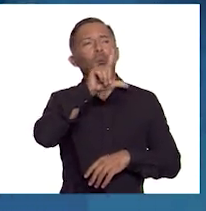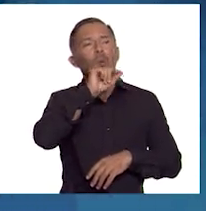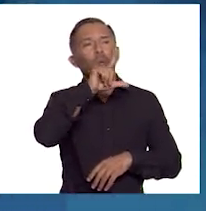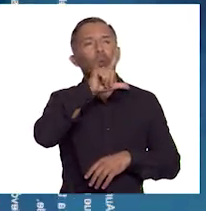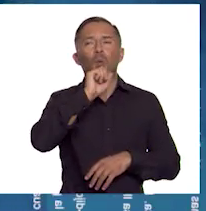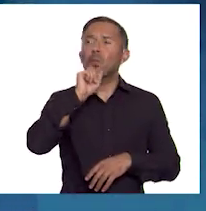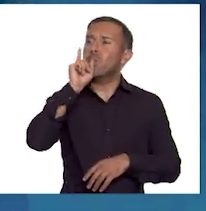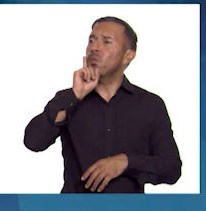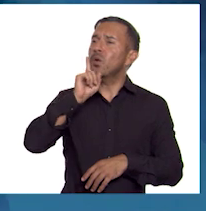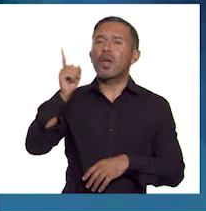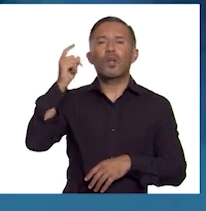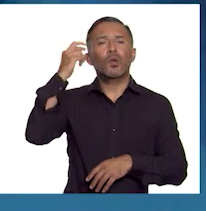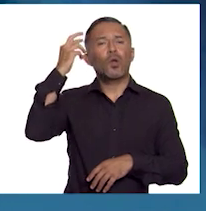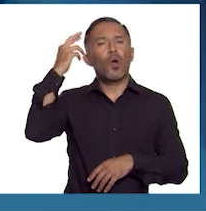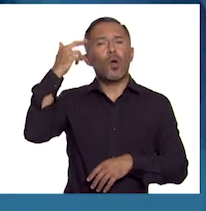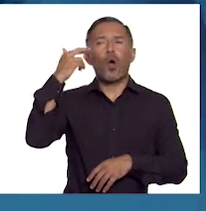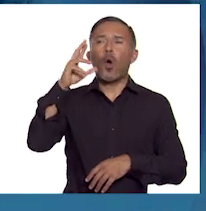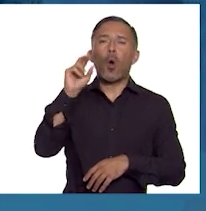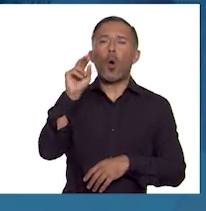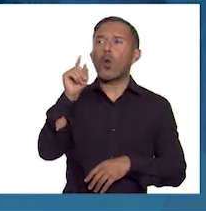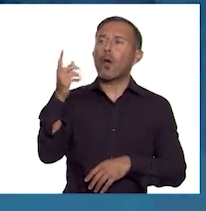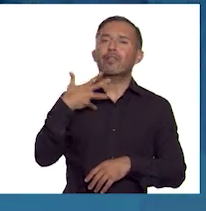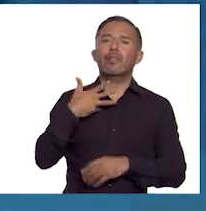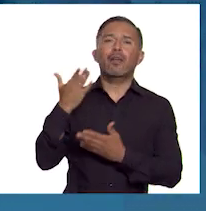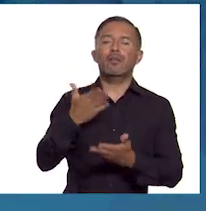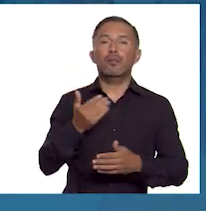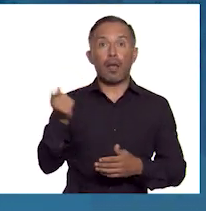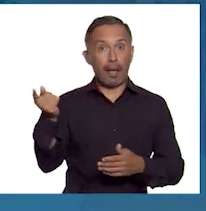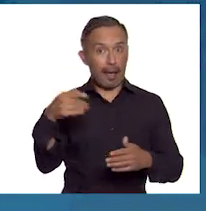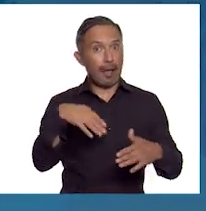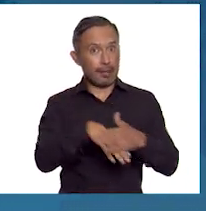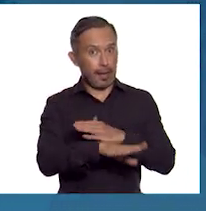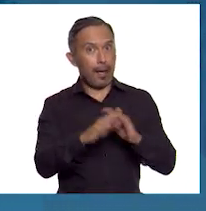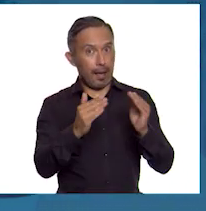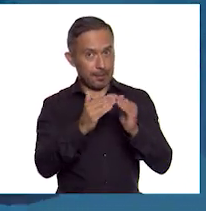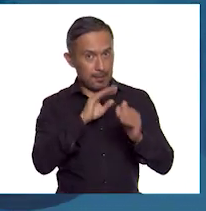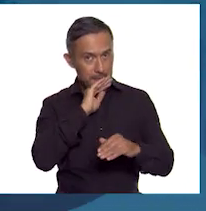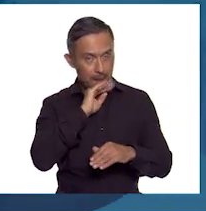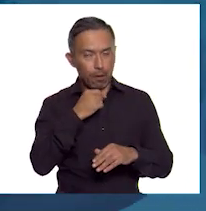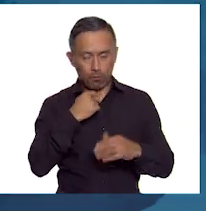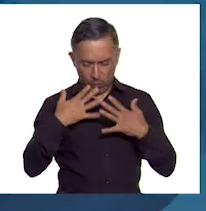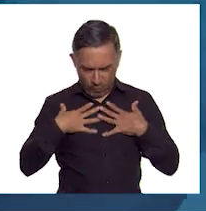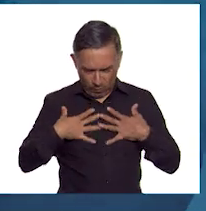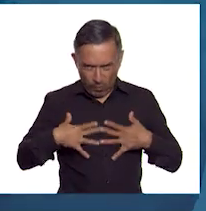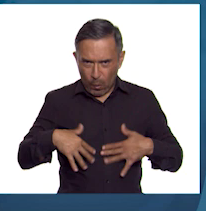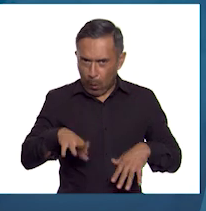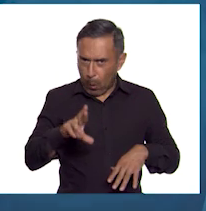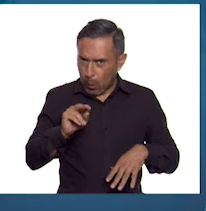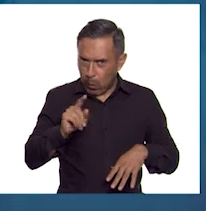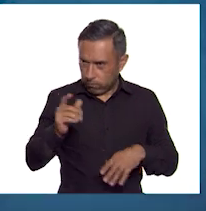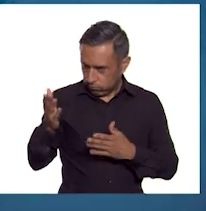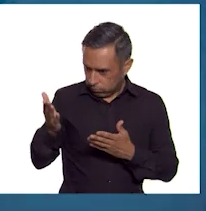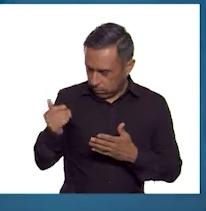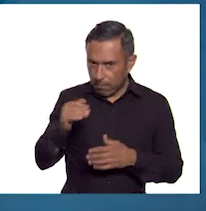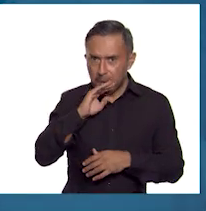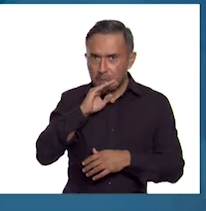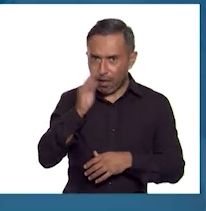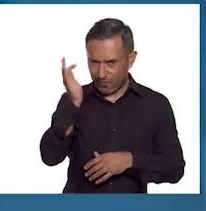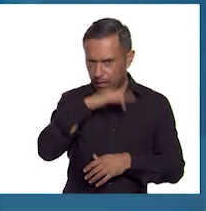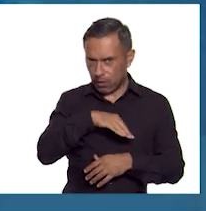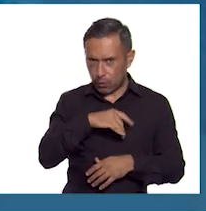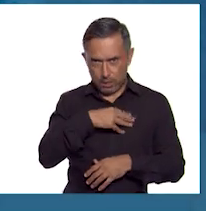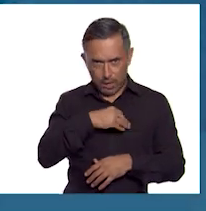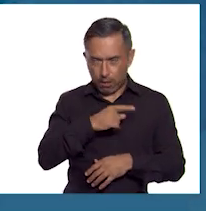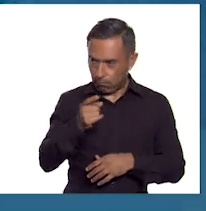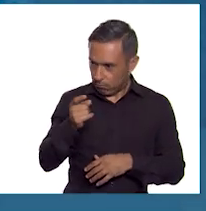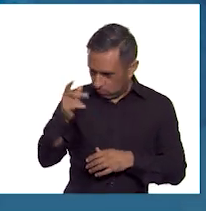aquí! Ella entró entonces a la casa de su madre, y como estaba cubierta de oro, fue bien recibida amablemente por la madrastra y por su